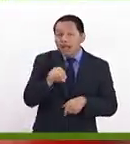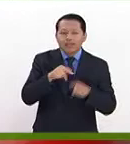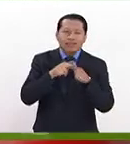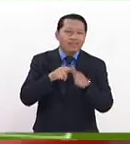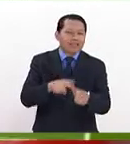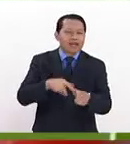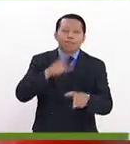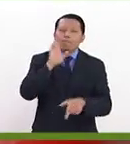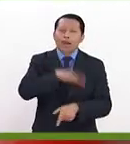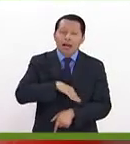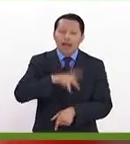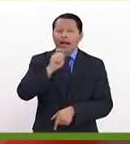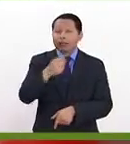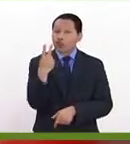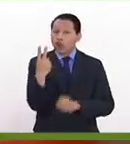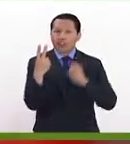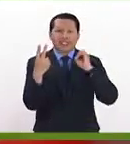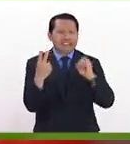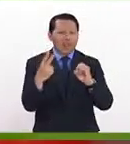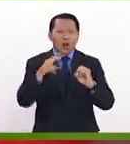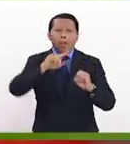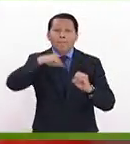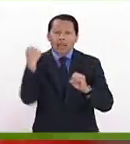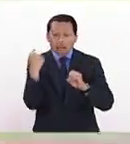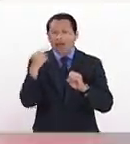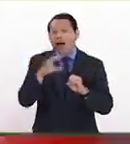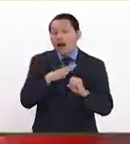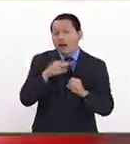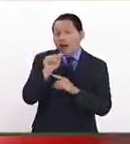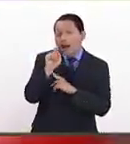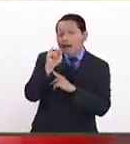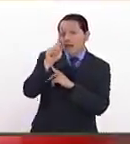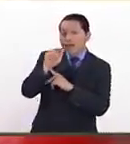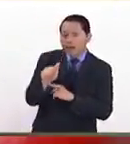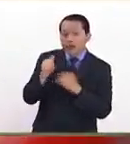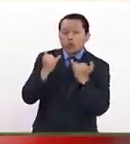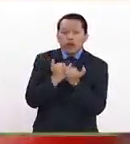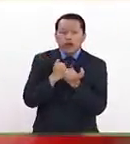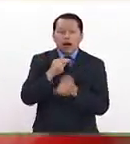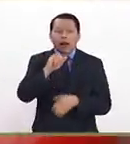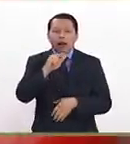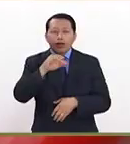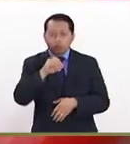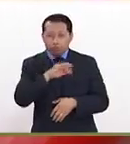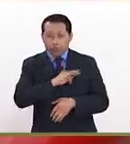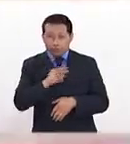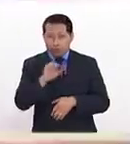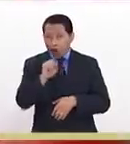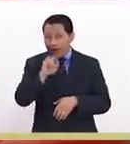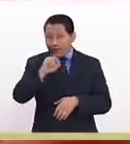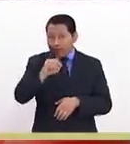hundido y ahora perdió 2-0 como local ante Atalanta, mientras que la Lazio dio cátedra